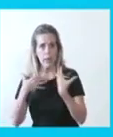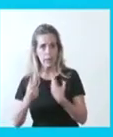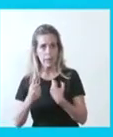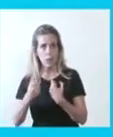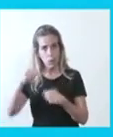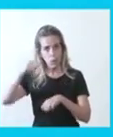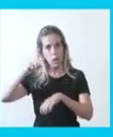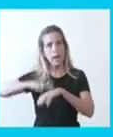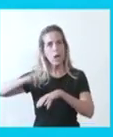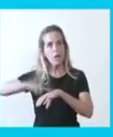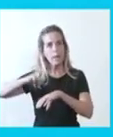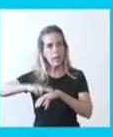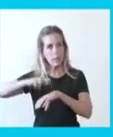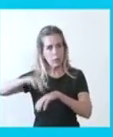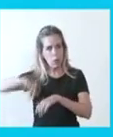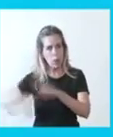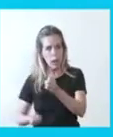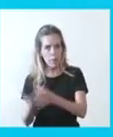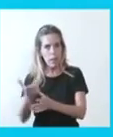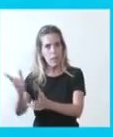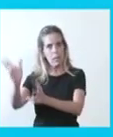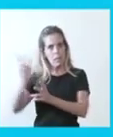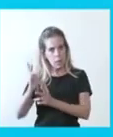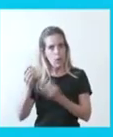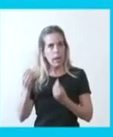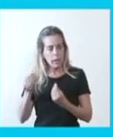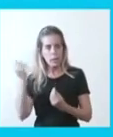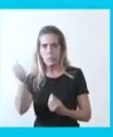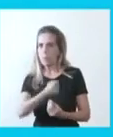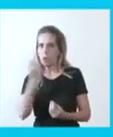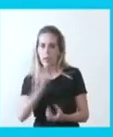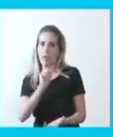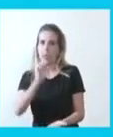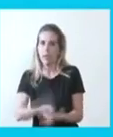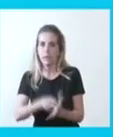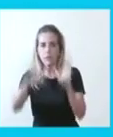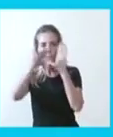que es que se tomen medidas drásticas